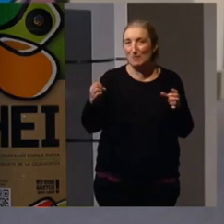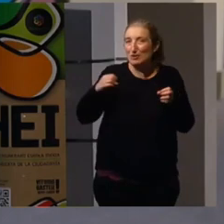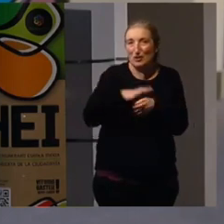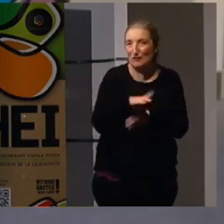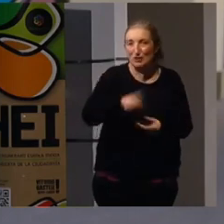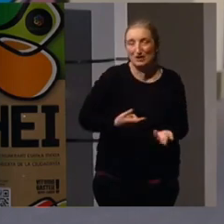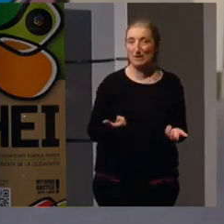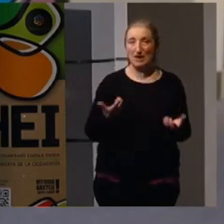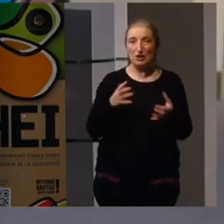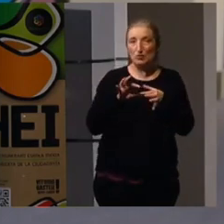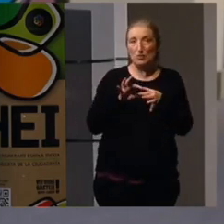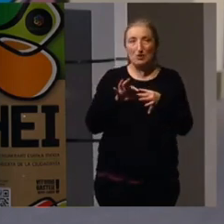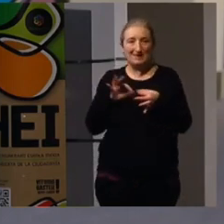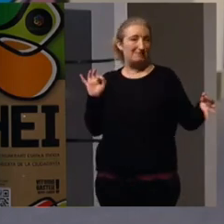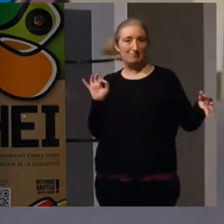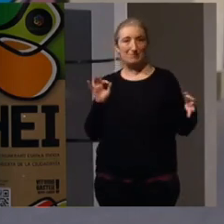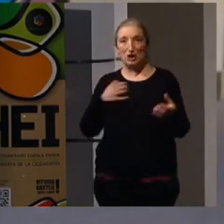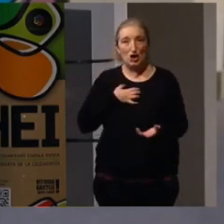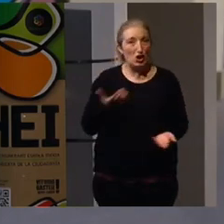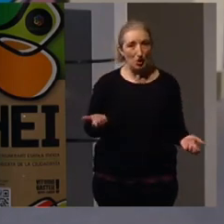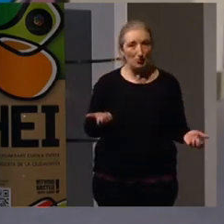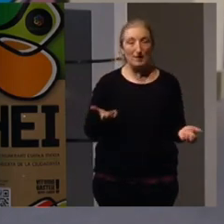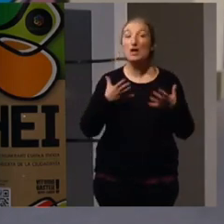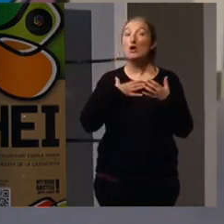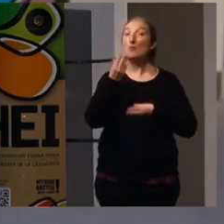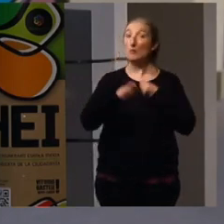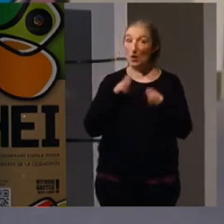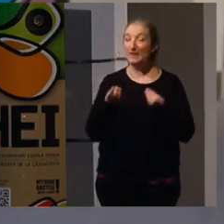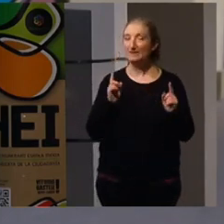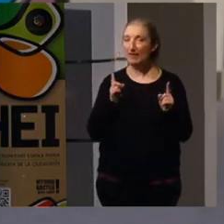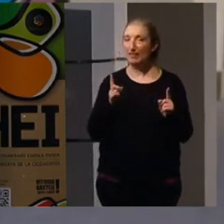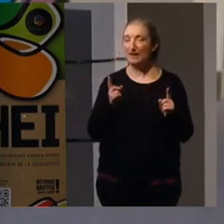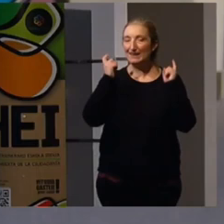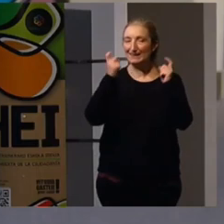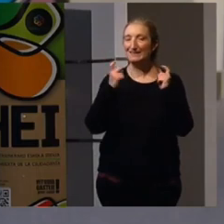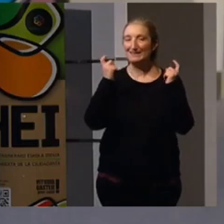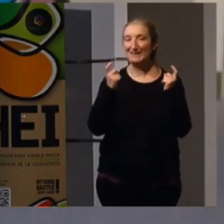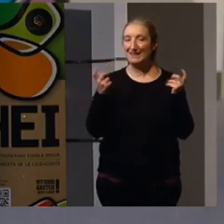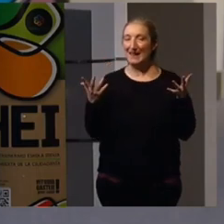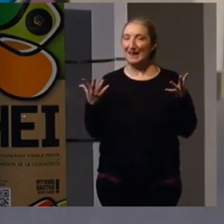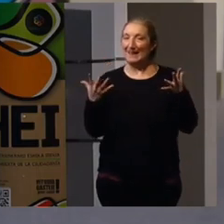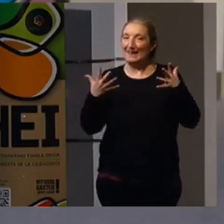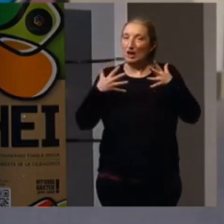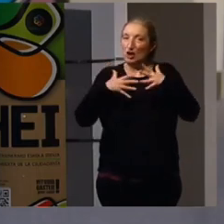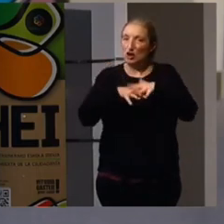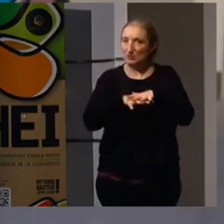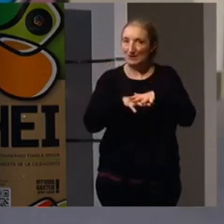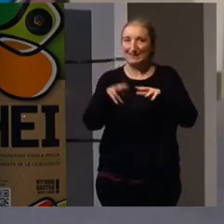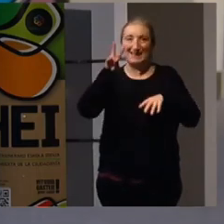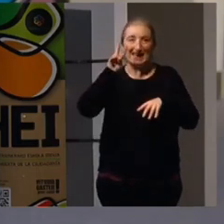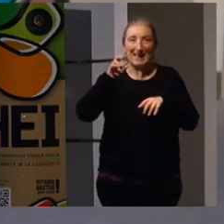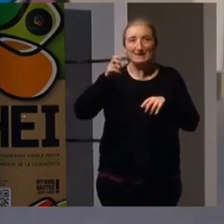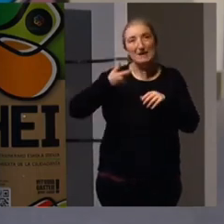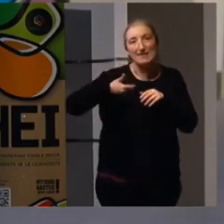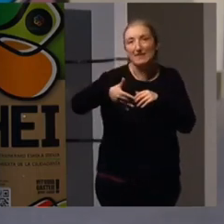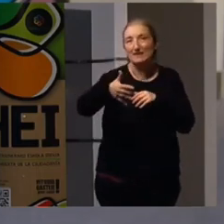vives. Tú no puedes desligarte por completo de eso. Lo que sí que puedes hacer es intentar que coexistan más narrativas y más